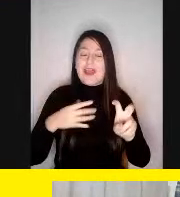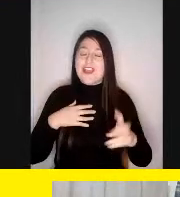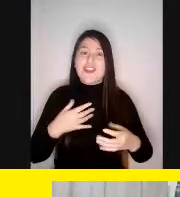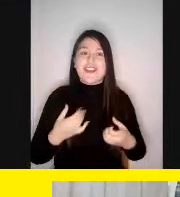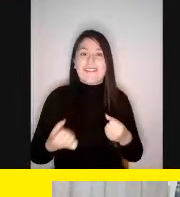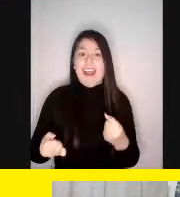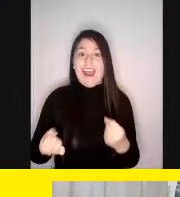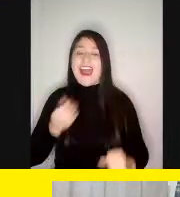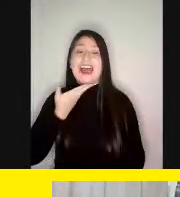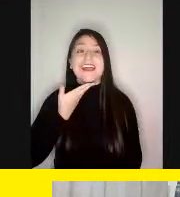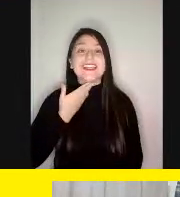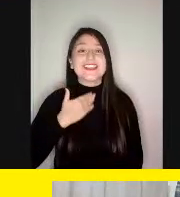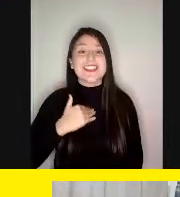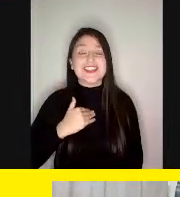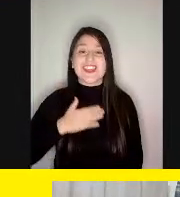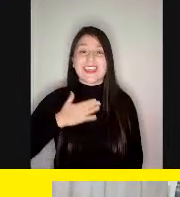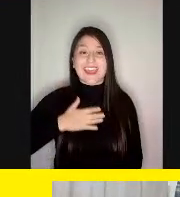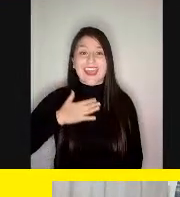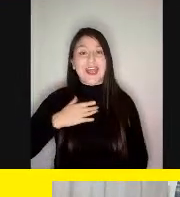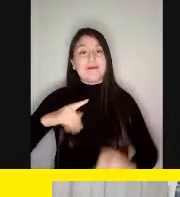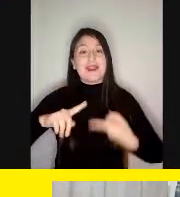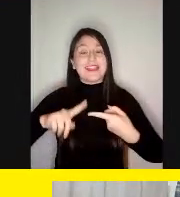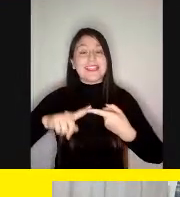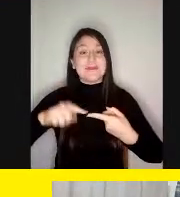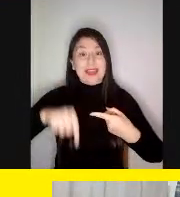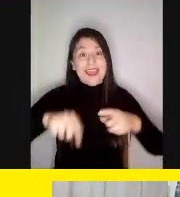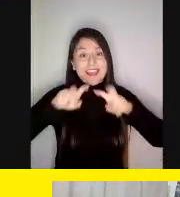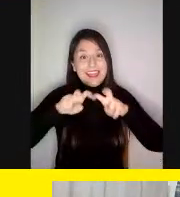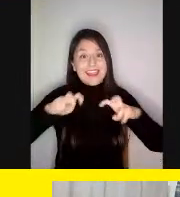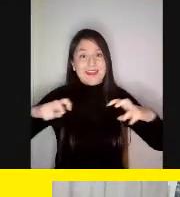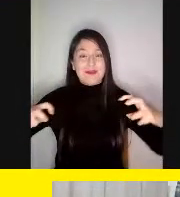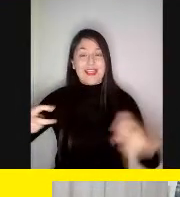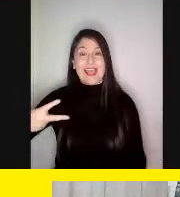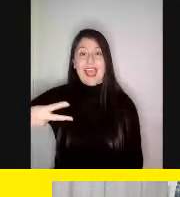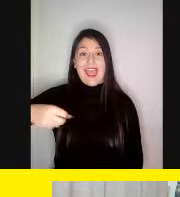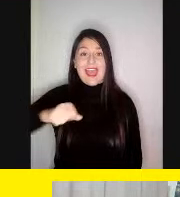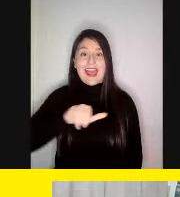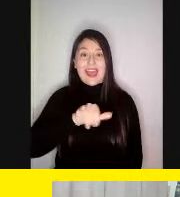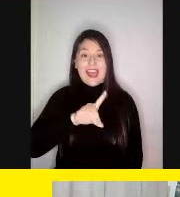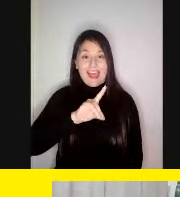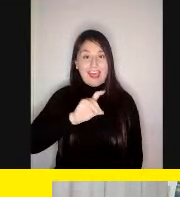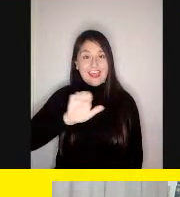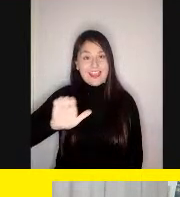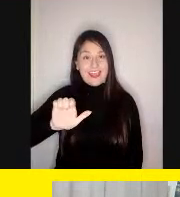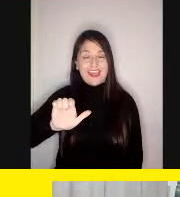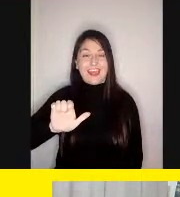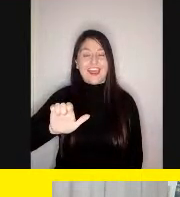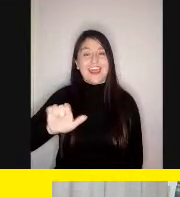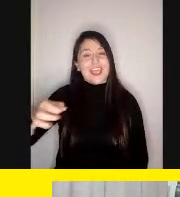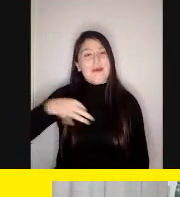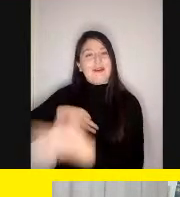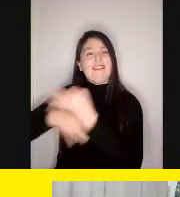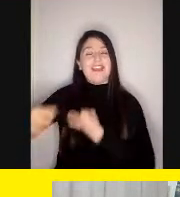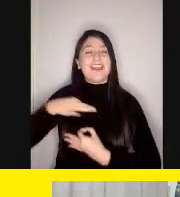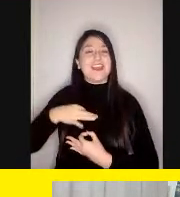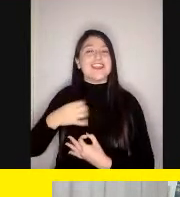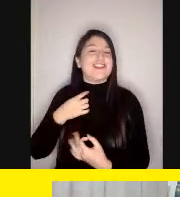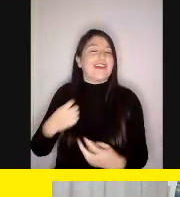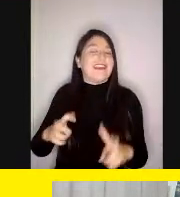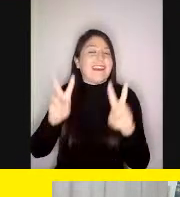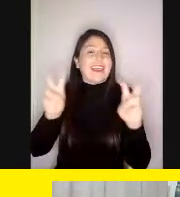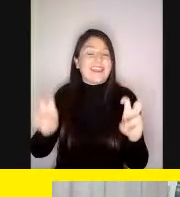de querer participar en este panel. Aide ya me había comentado de qué se trataba esto, habíamos estado